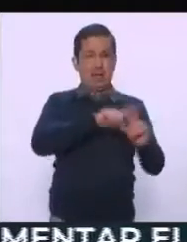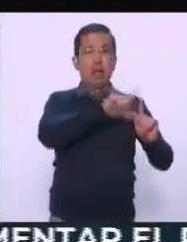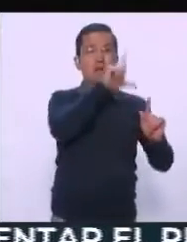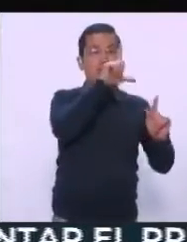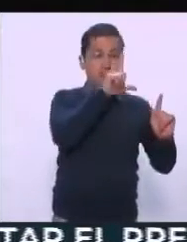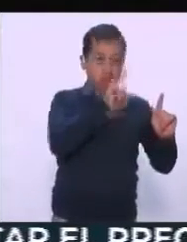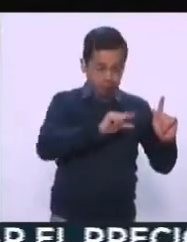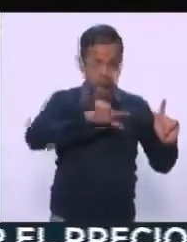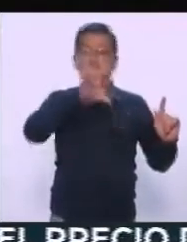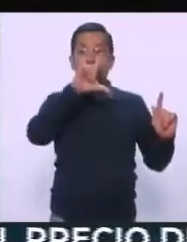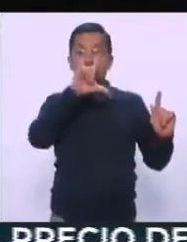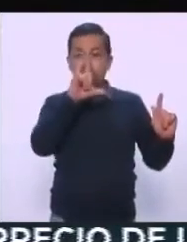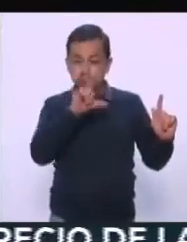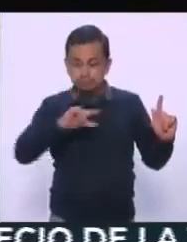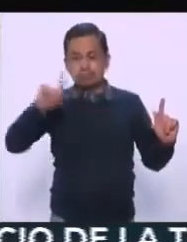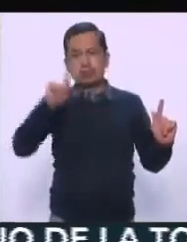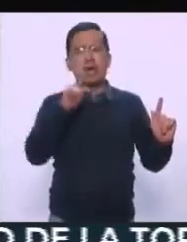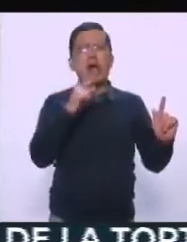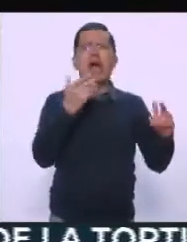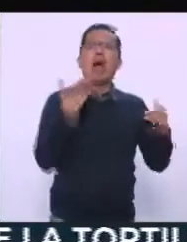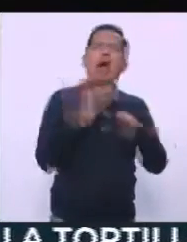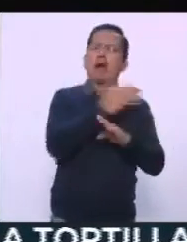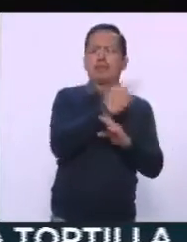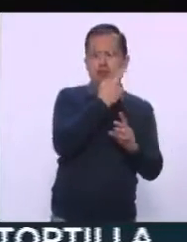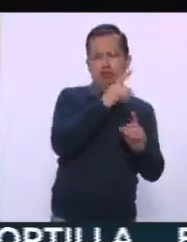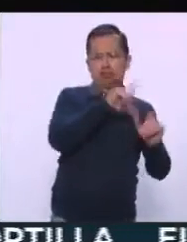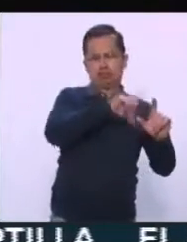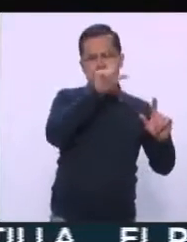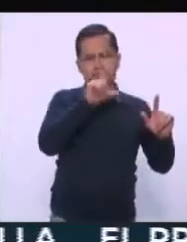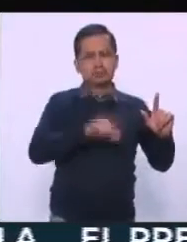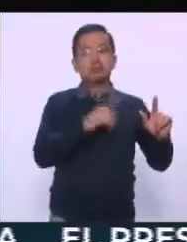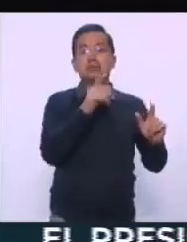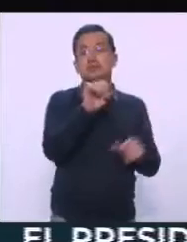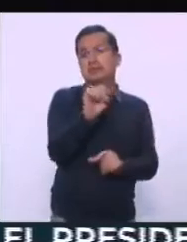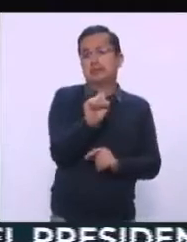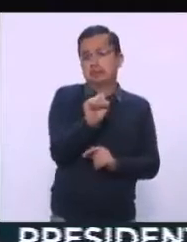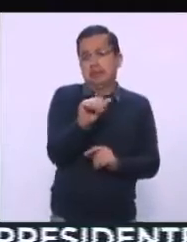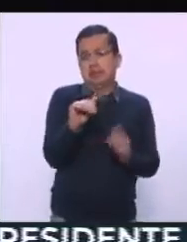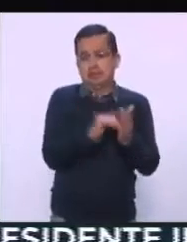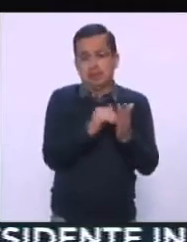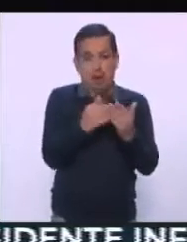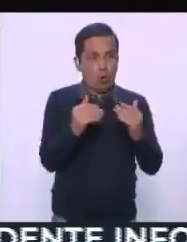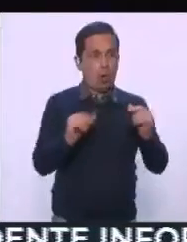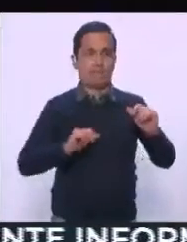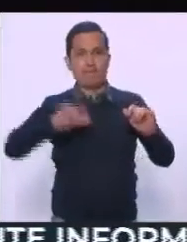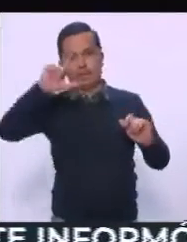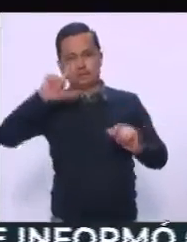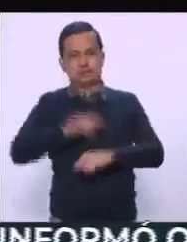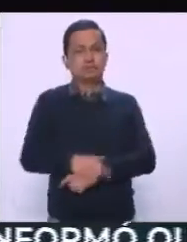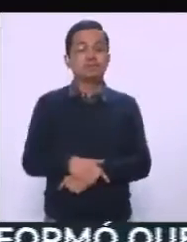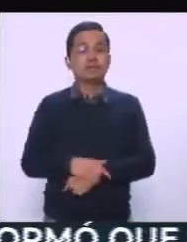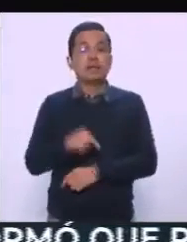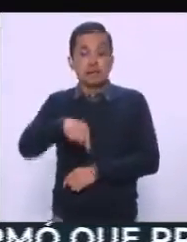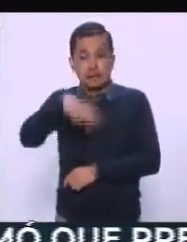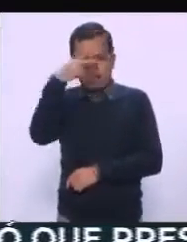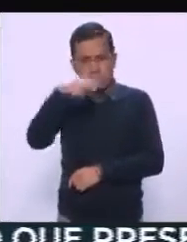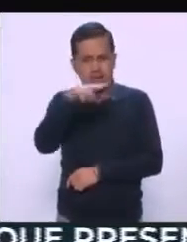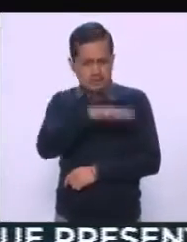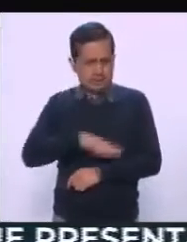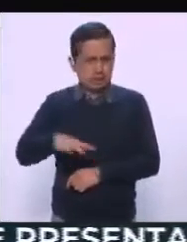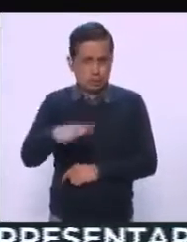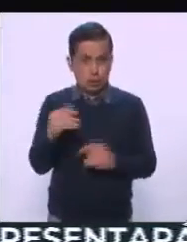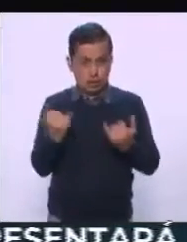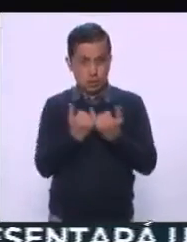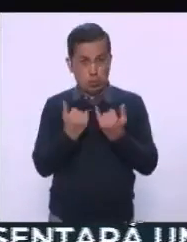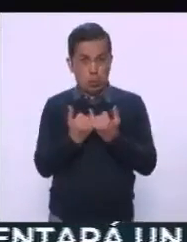tenido aproximadamente 60. En el caso mexicano no hemos, y estamos aún lejos de llegar a esos picos que